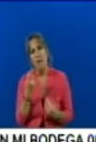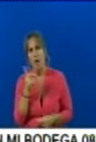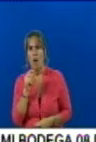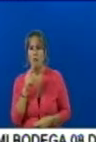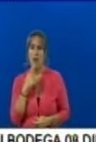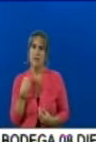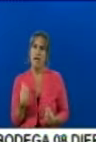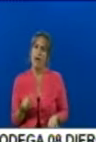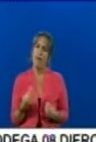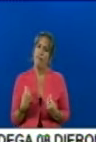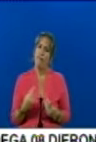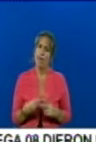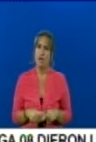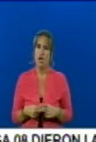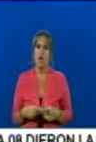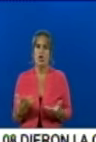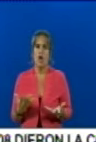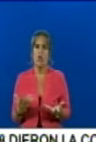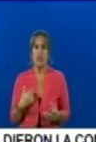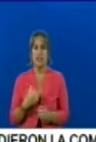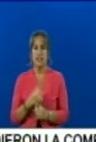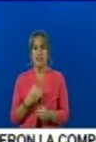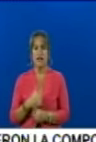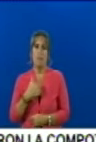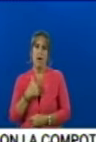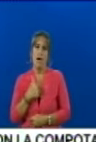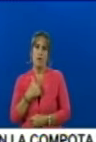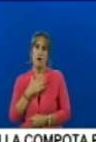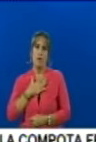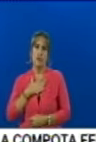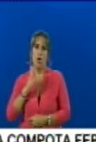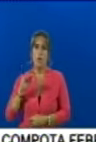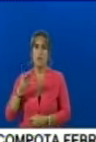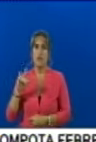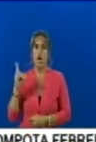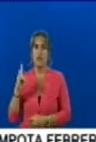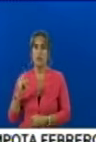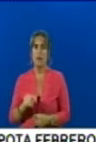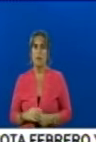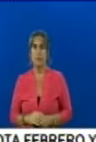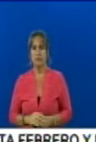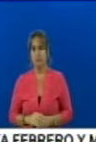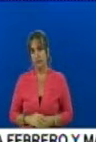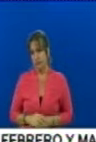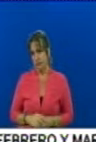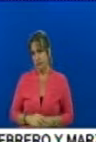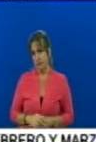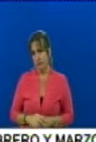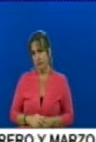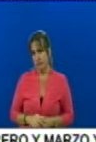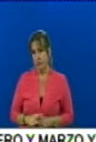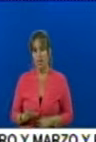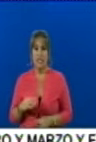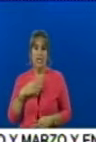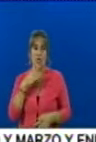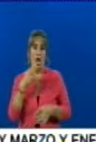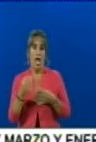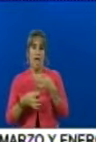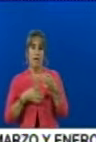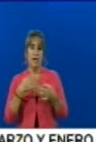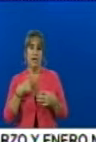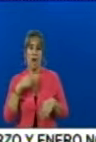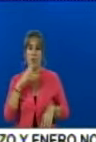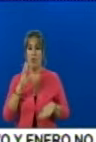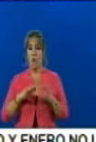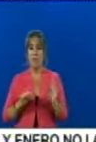la solución que se da para los que trabajamos. Soy de Micro 9 Bajo. Bueno, a ver, lo hemos explicado en otras ocasiones